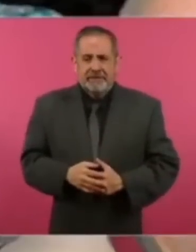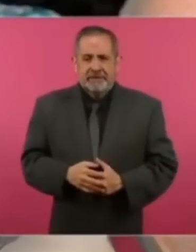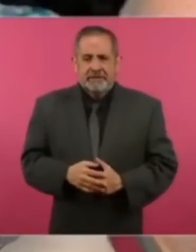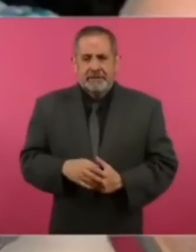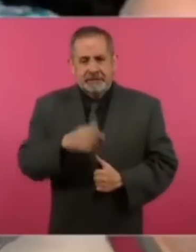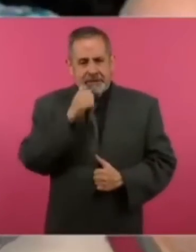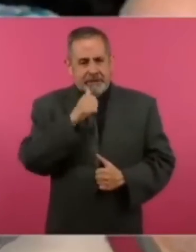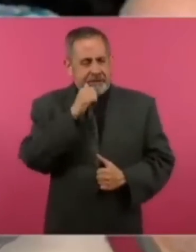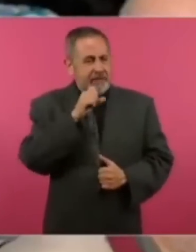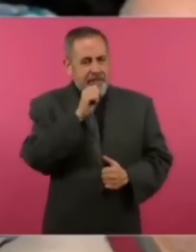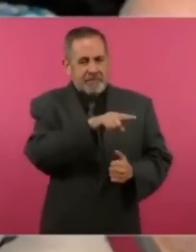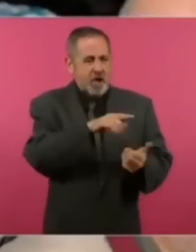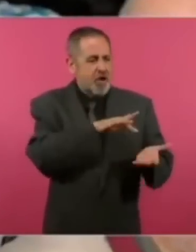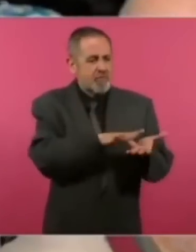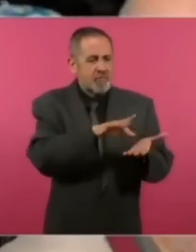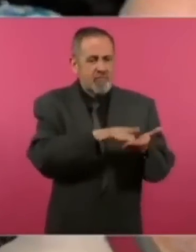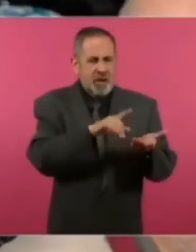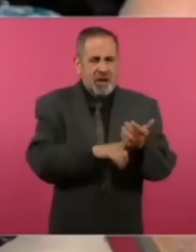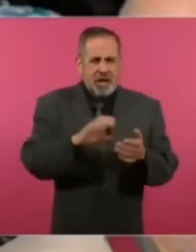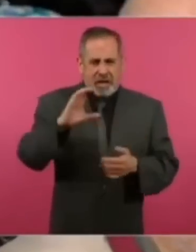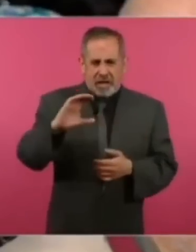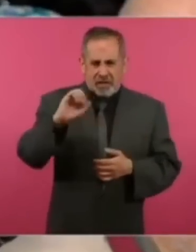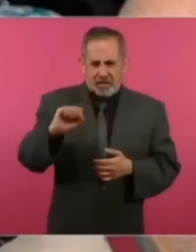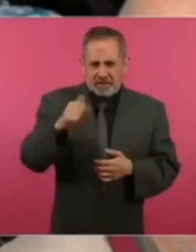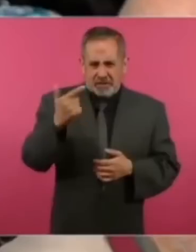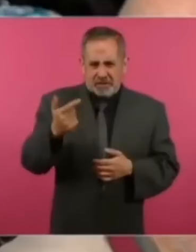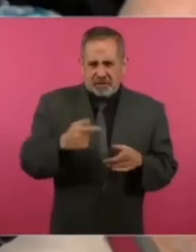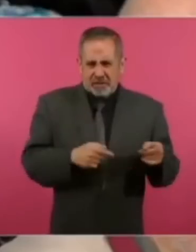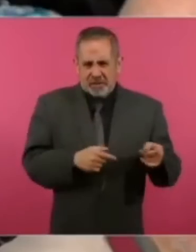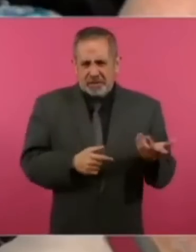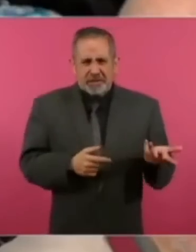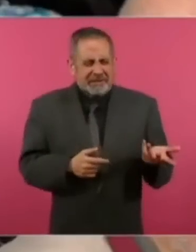si siempre apoyaron a Salinas de Gortari?